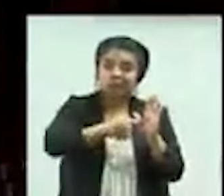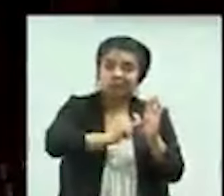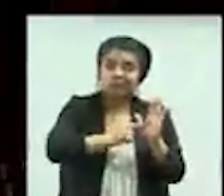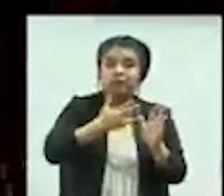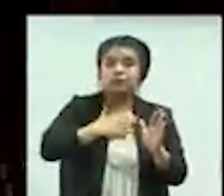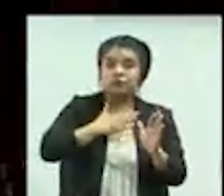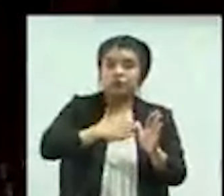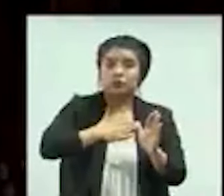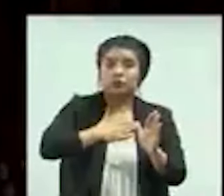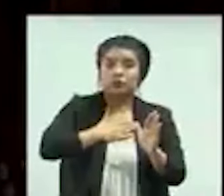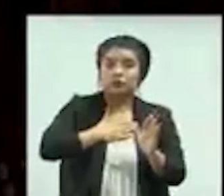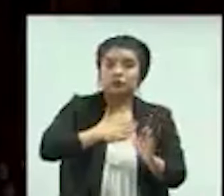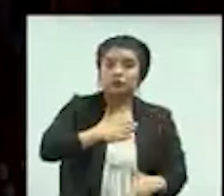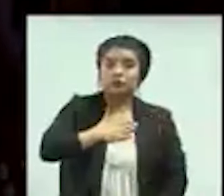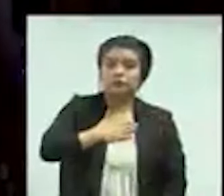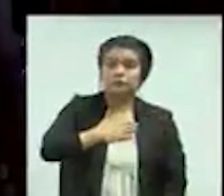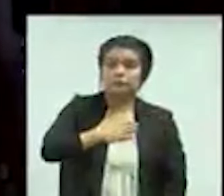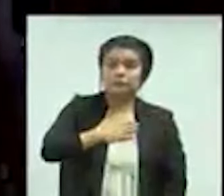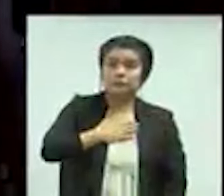la